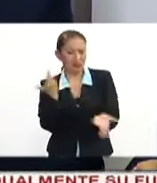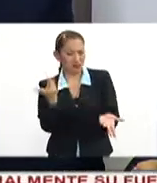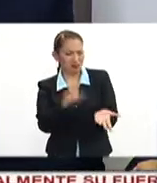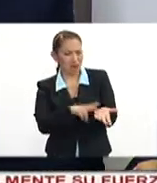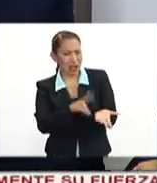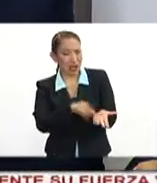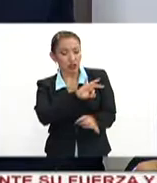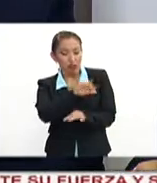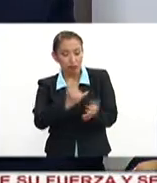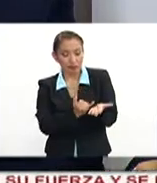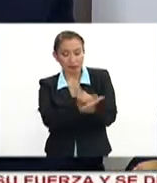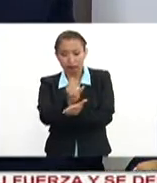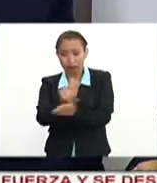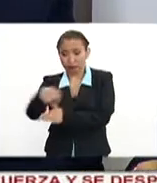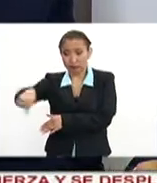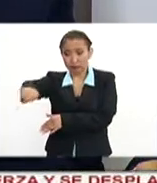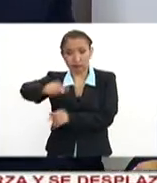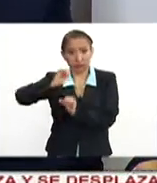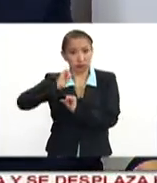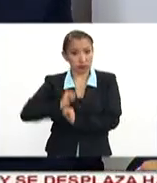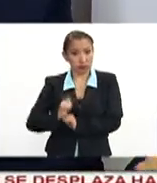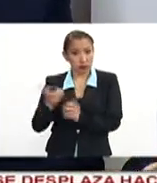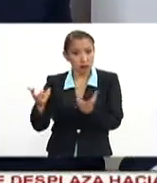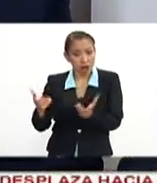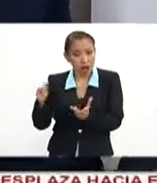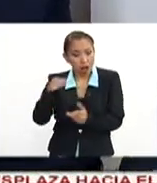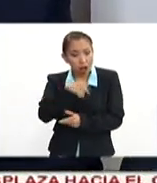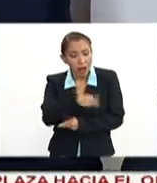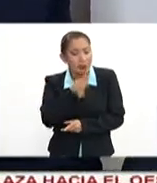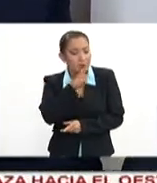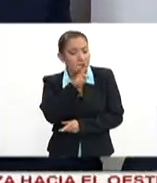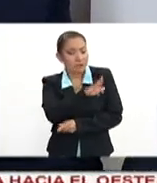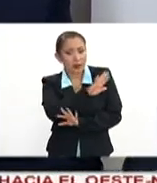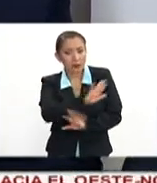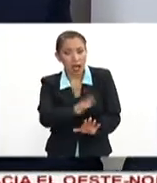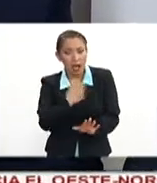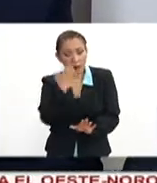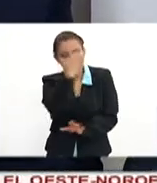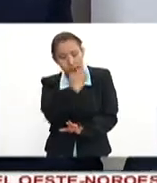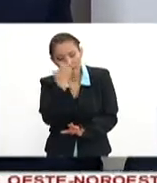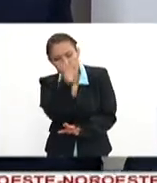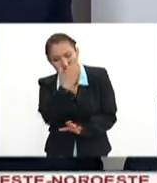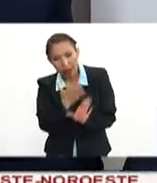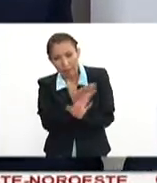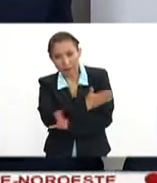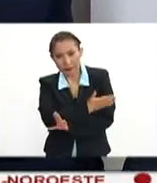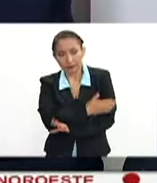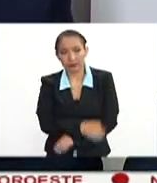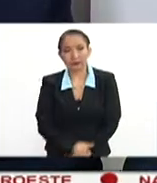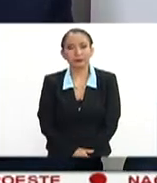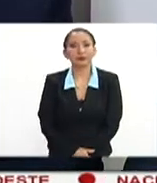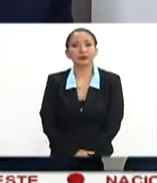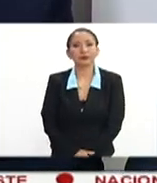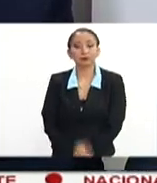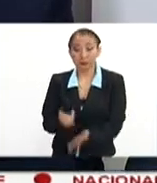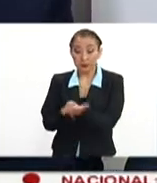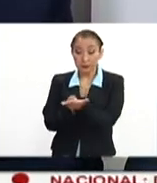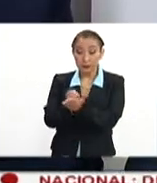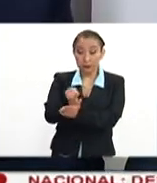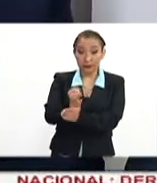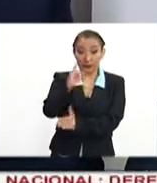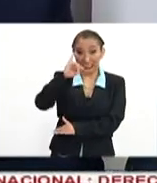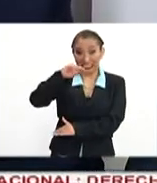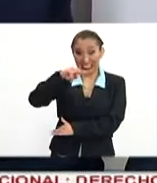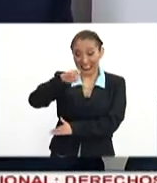todas las resoluciones que la autoridad correspondiente tomó en materia de fiscalización. La determinación del